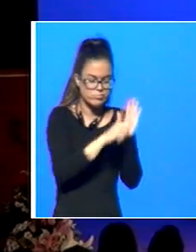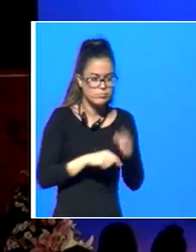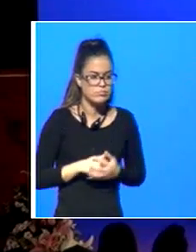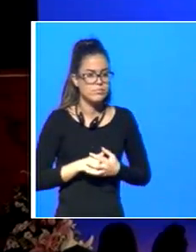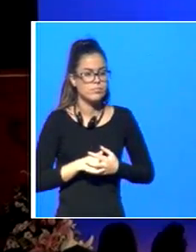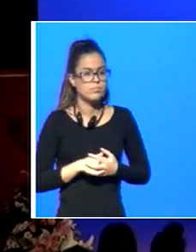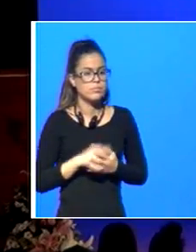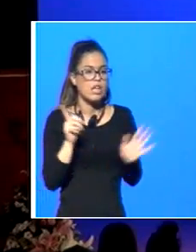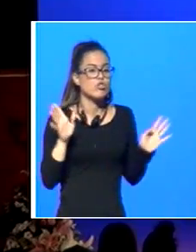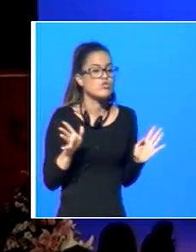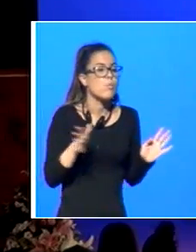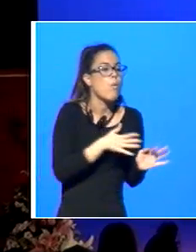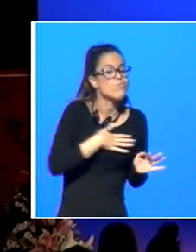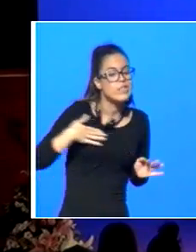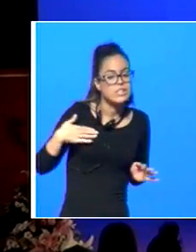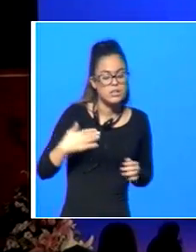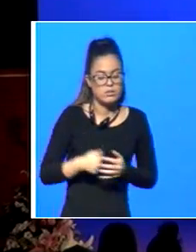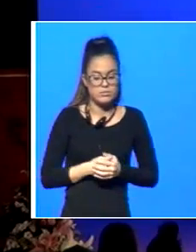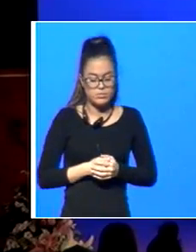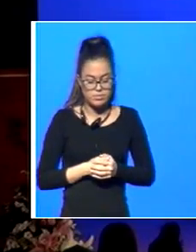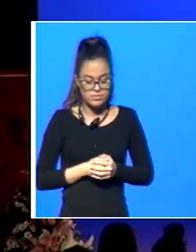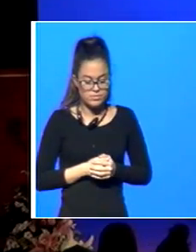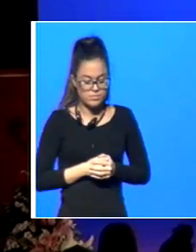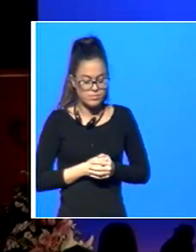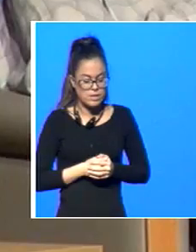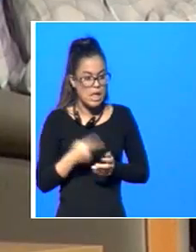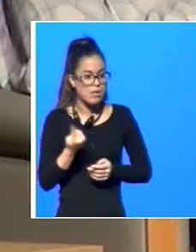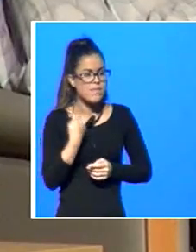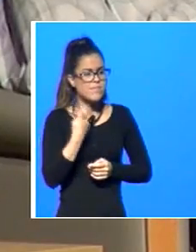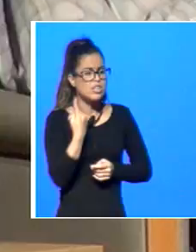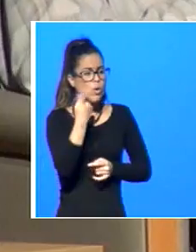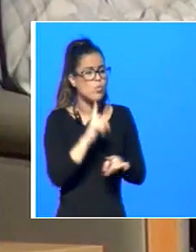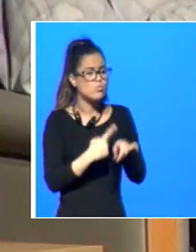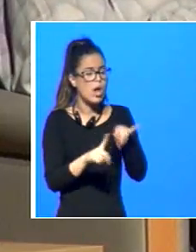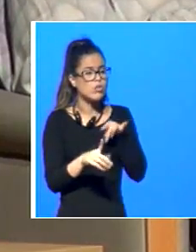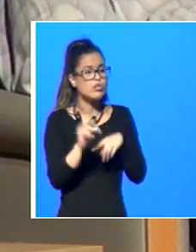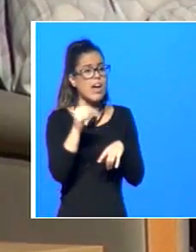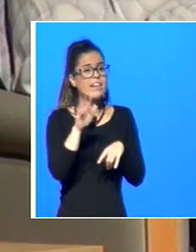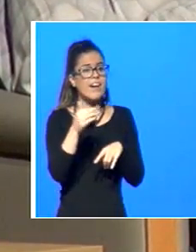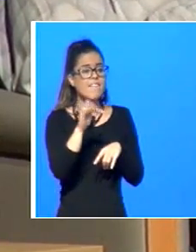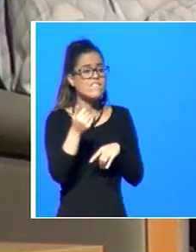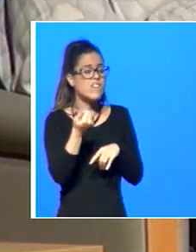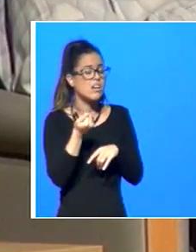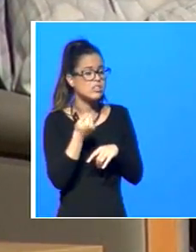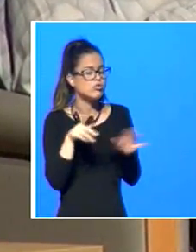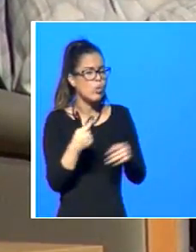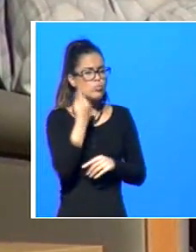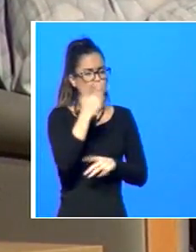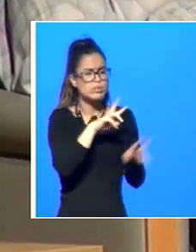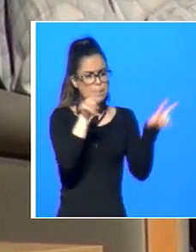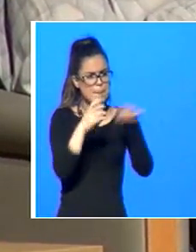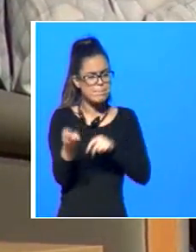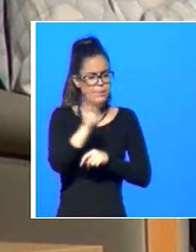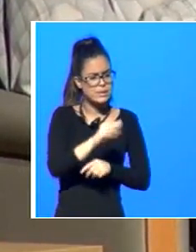es como un deseo. Pero aquí falta una cosa en lo que comentaba Rafa, yo apuntaría un tema más.